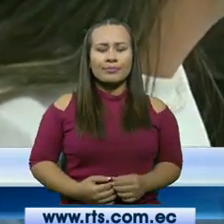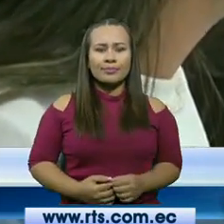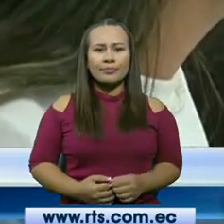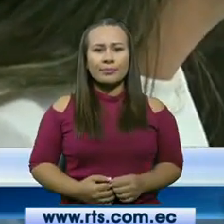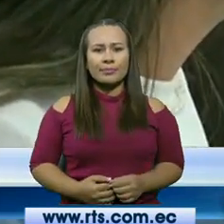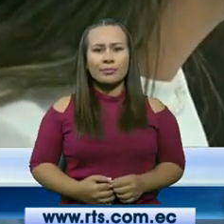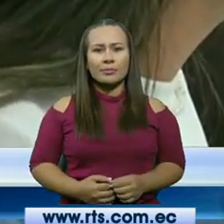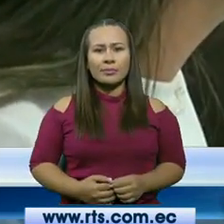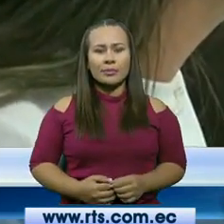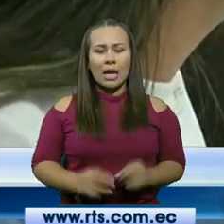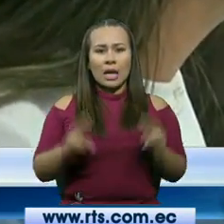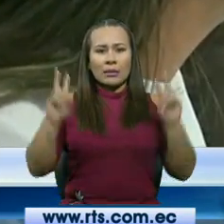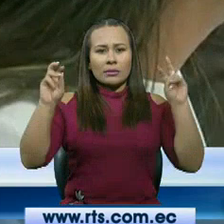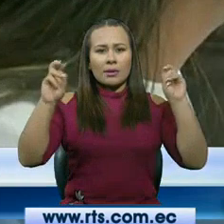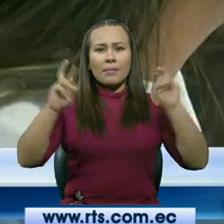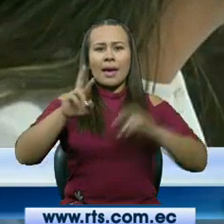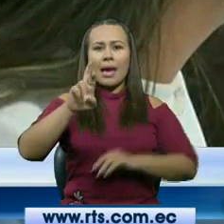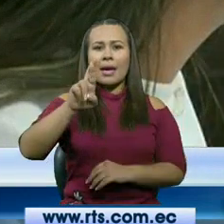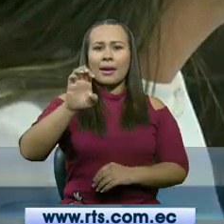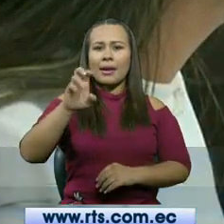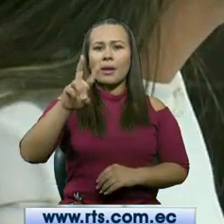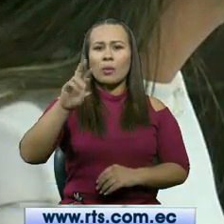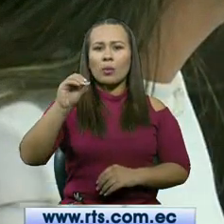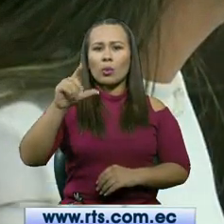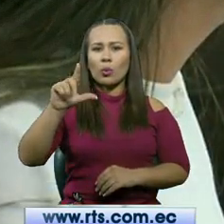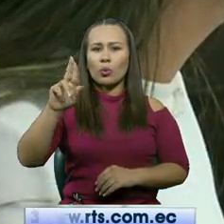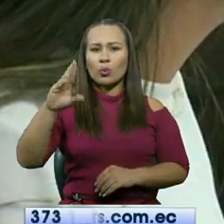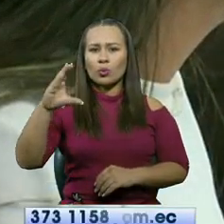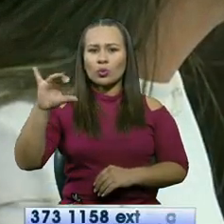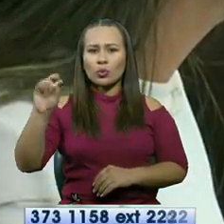la denomina Revolución Ciudadana.